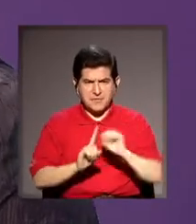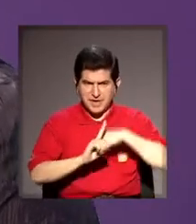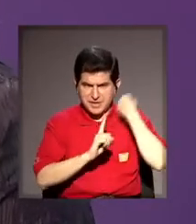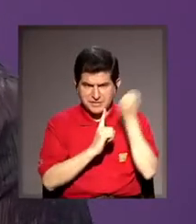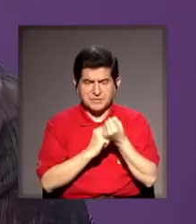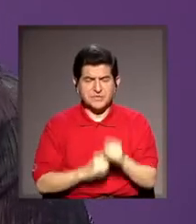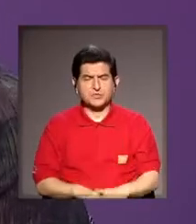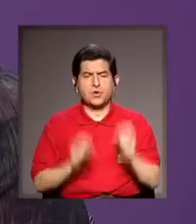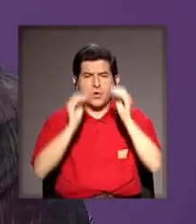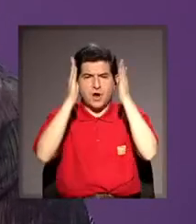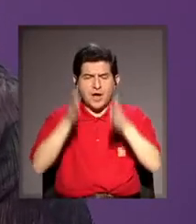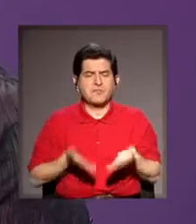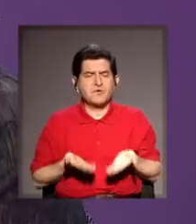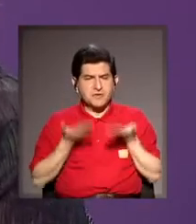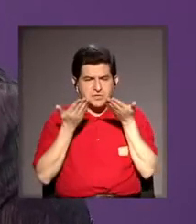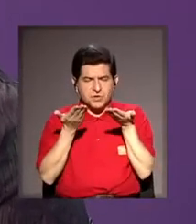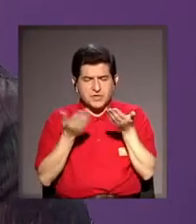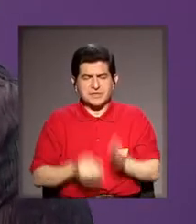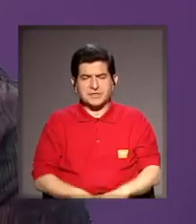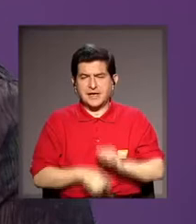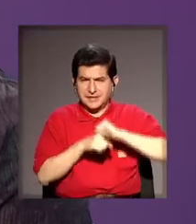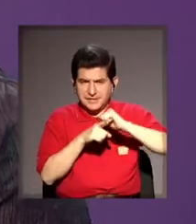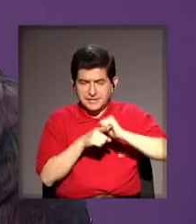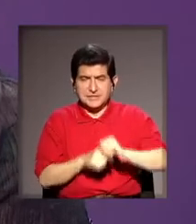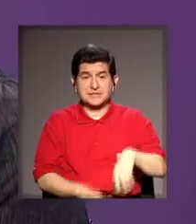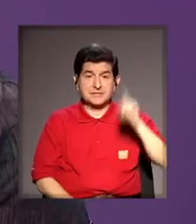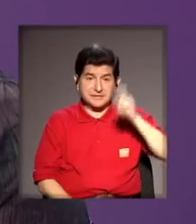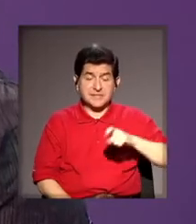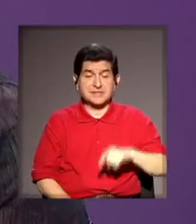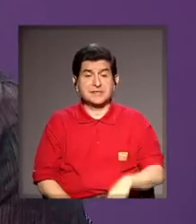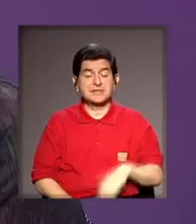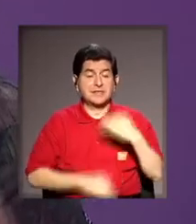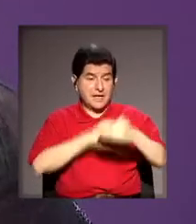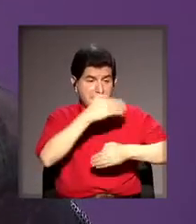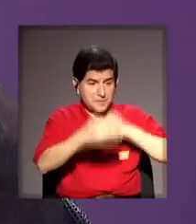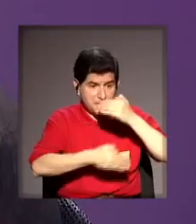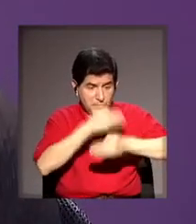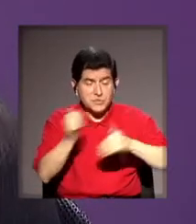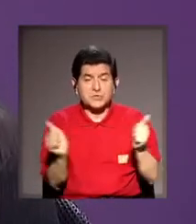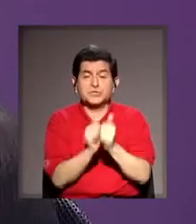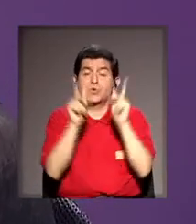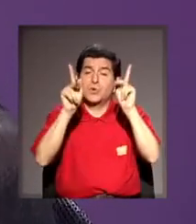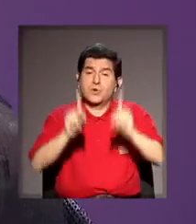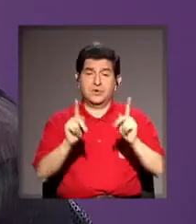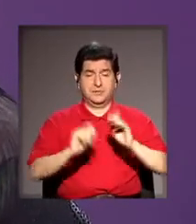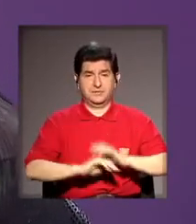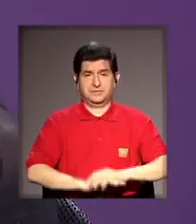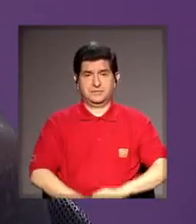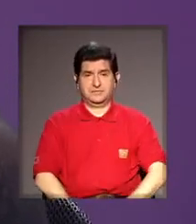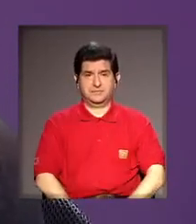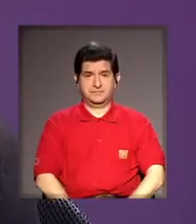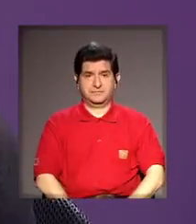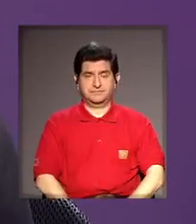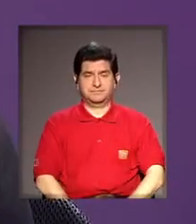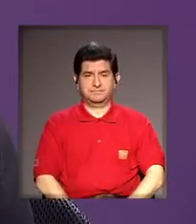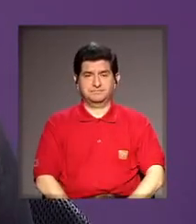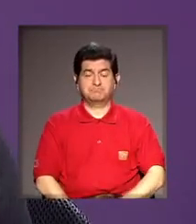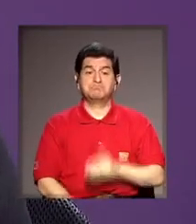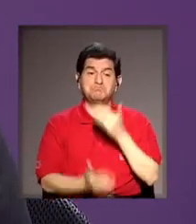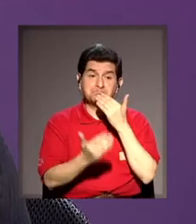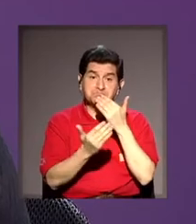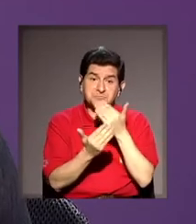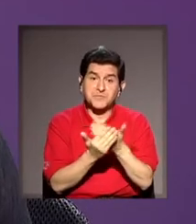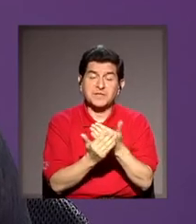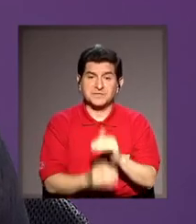educar a los profesores a de civiles mira tienes que lidiar de esta manera con esta persona qué bueno